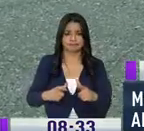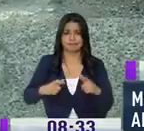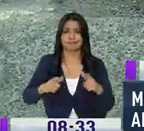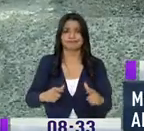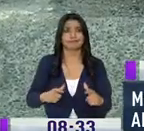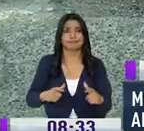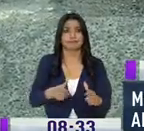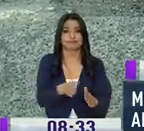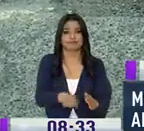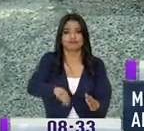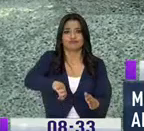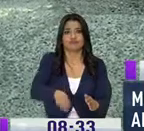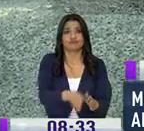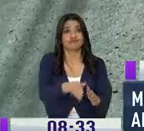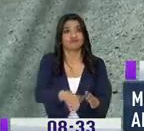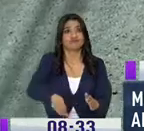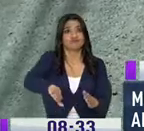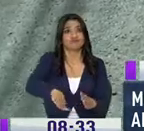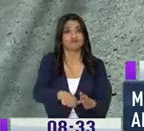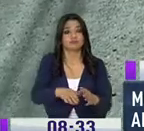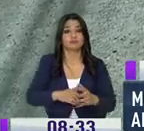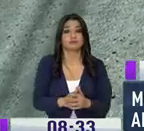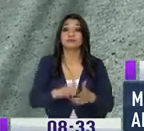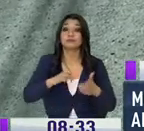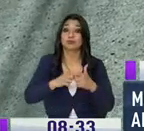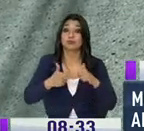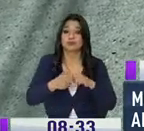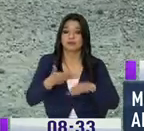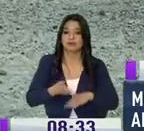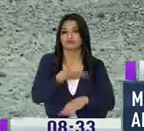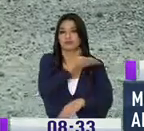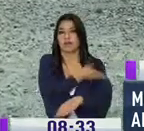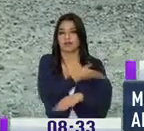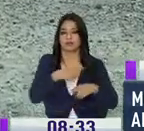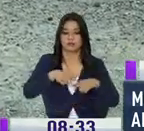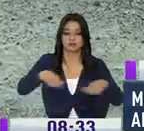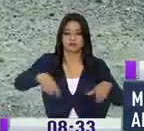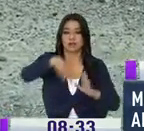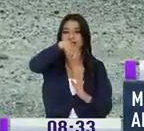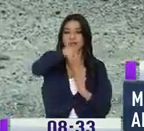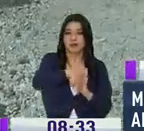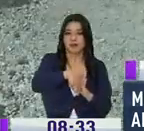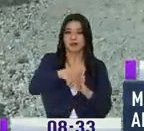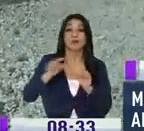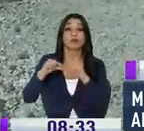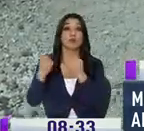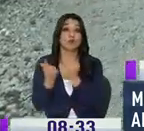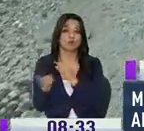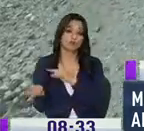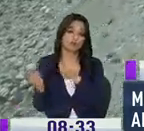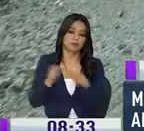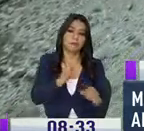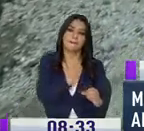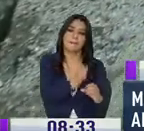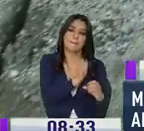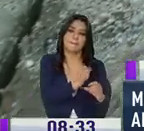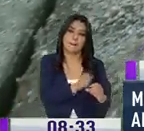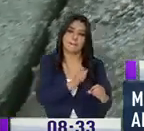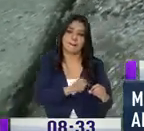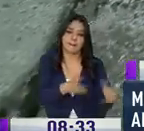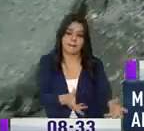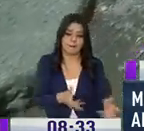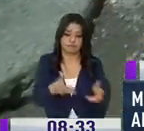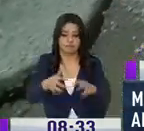este enorme bache. Y es que tras un problema registrado en el alcantarillado, una cuadrilla levantó el asfalto para